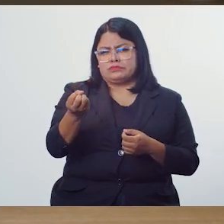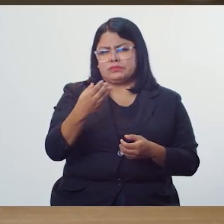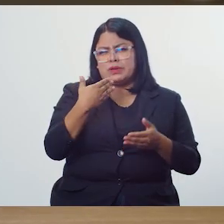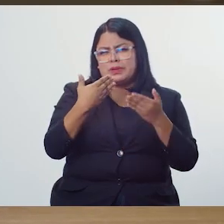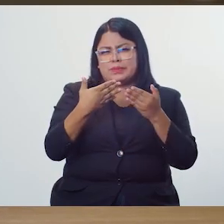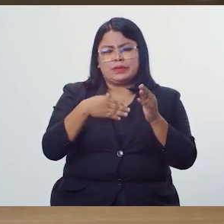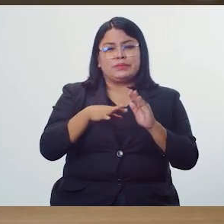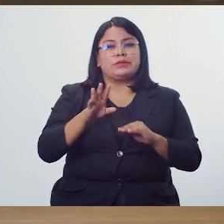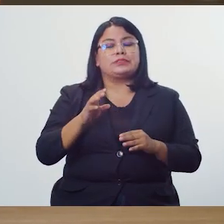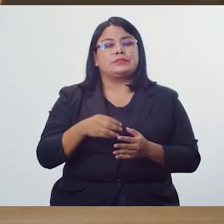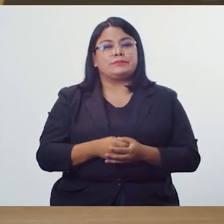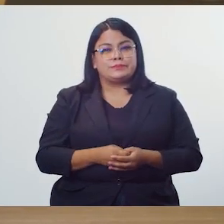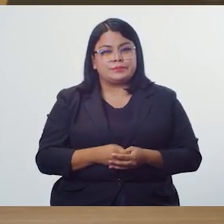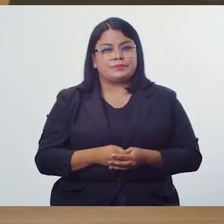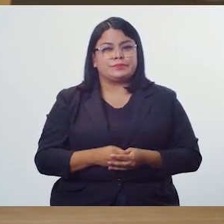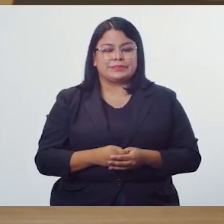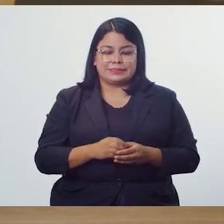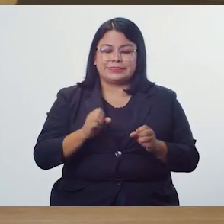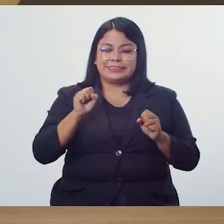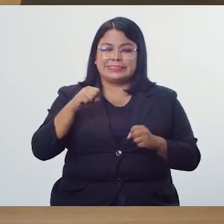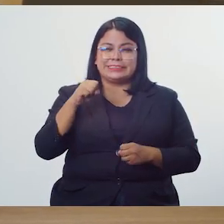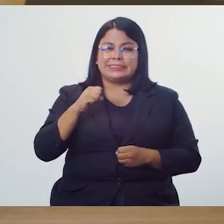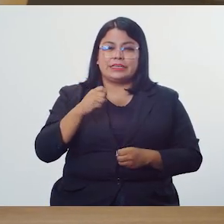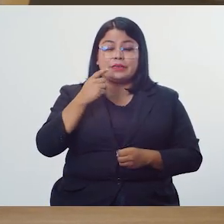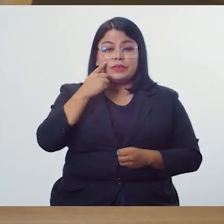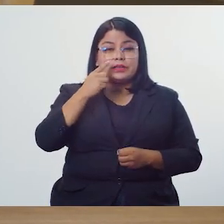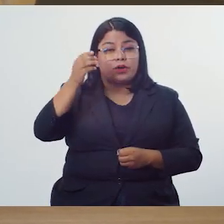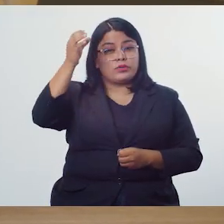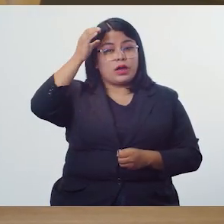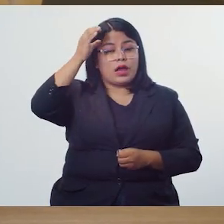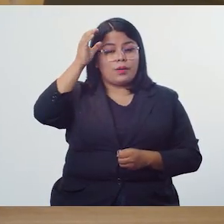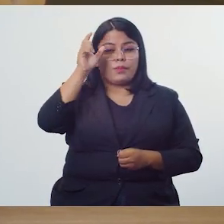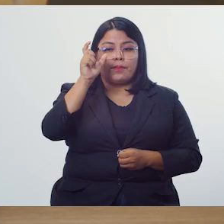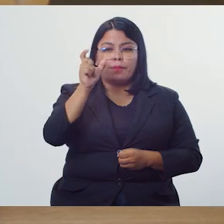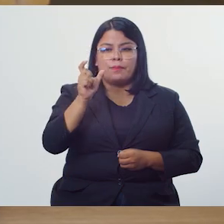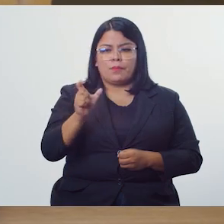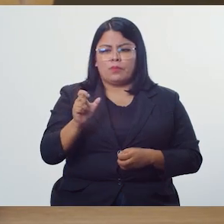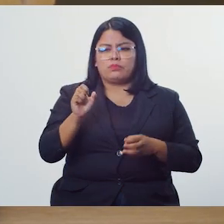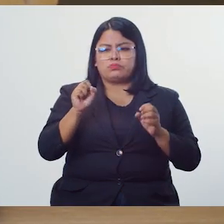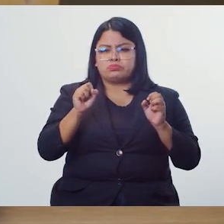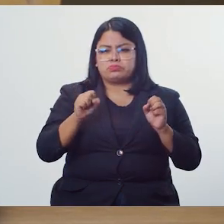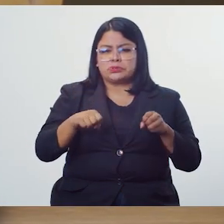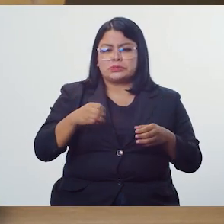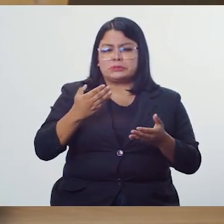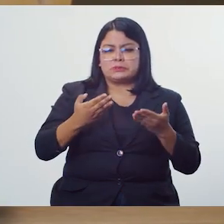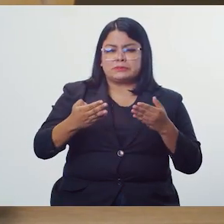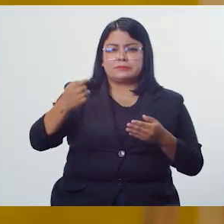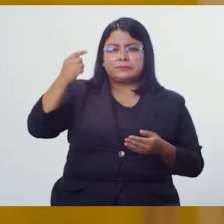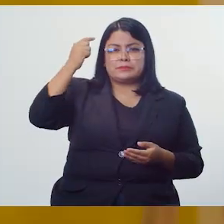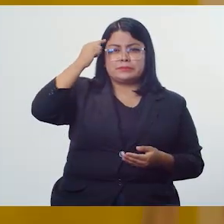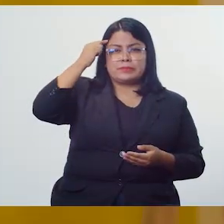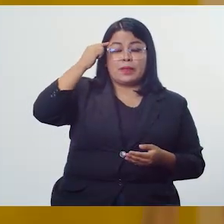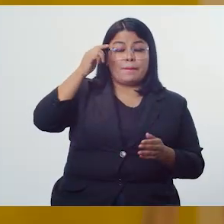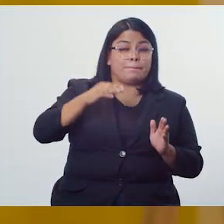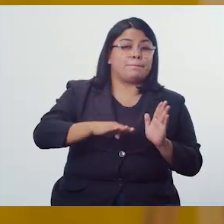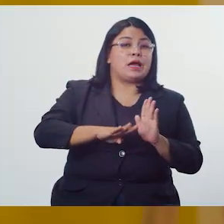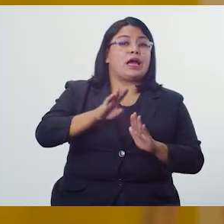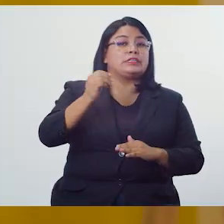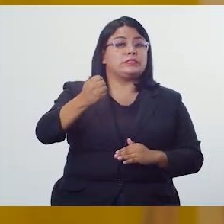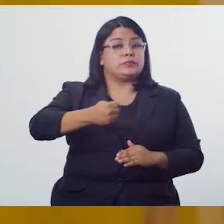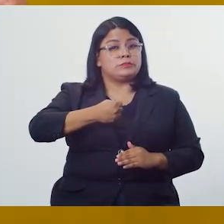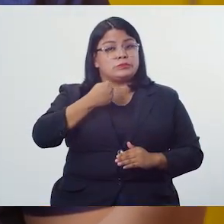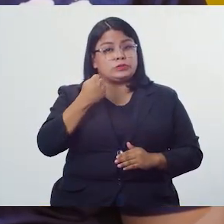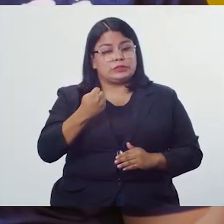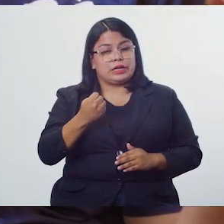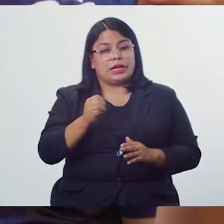profundizar un poco más acerca de esta sección? Claro, Conozcamos las palabras podría pensarse que es la sección más importante